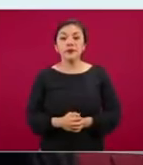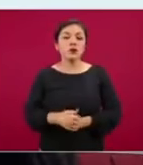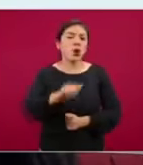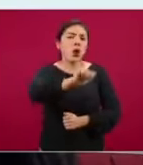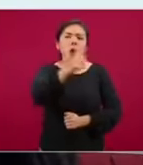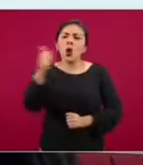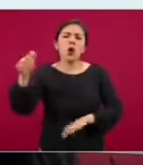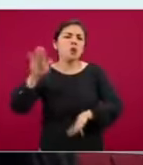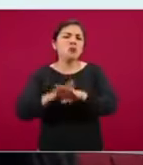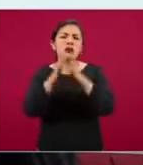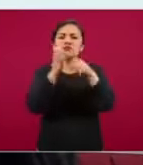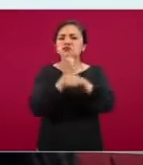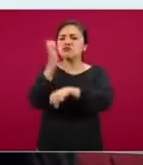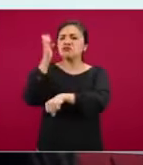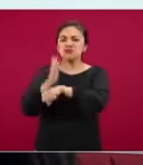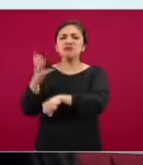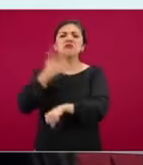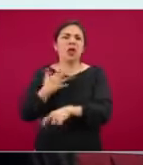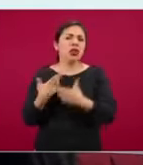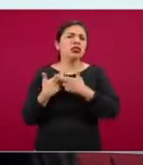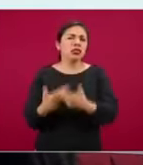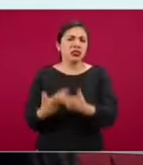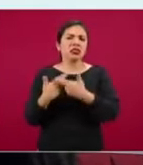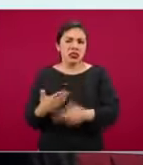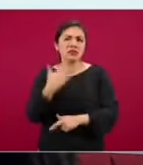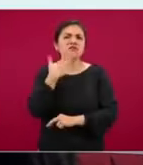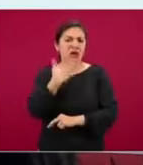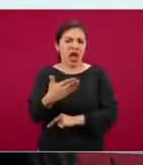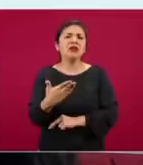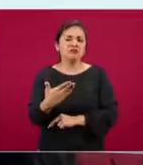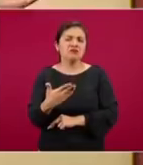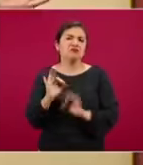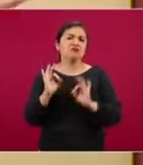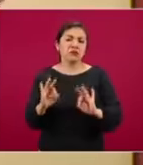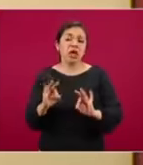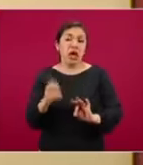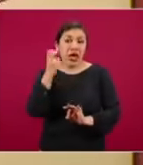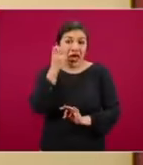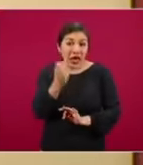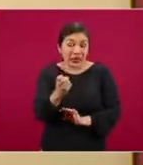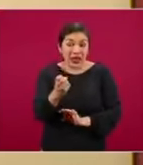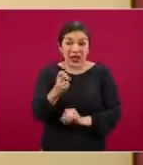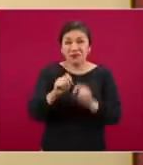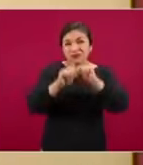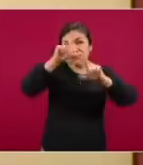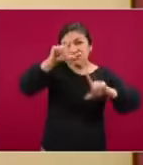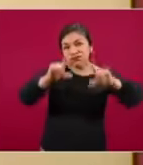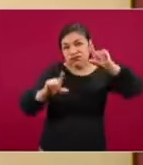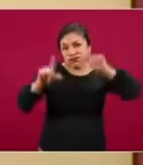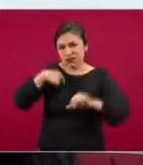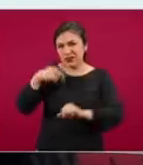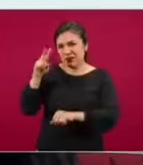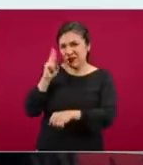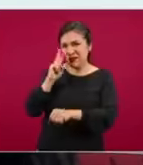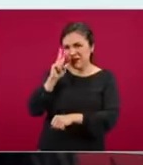demás entidades federativas tienen muy buena disponibilidad y lógicamente esta gráfica, como la gráfica anterior,